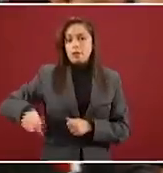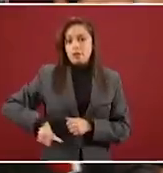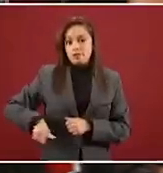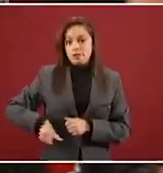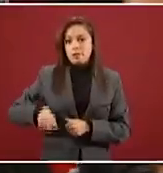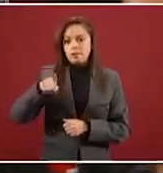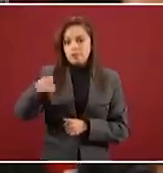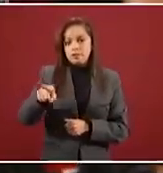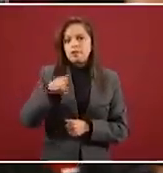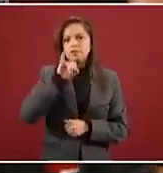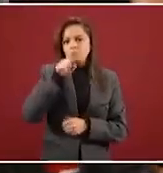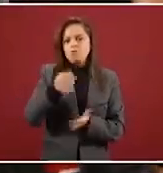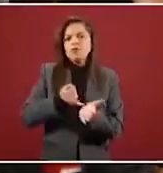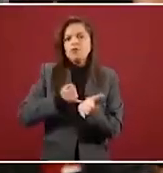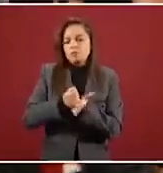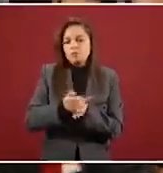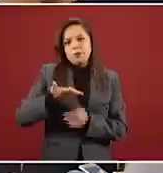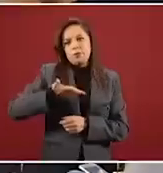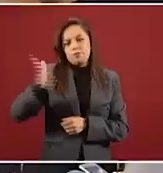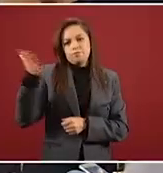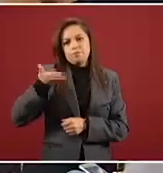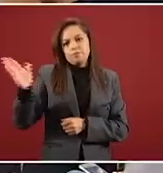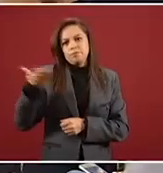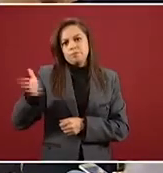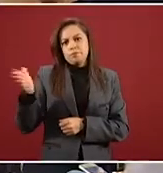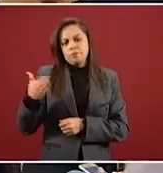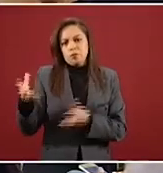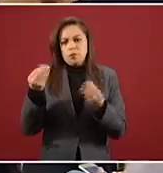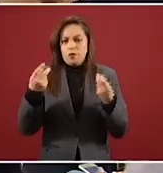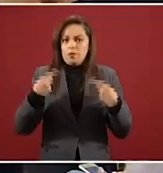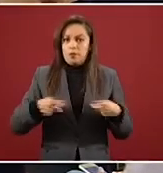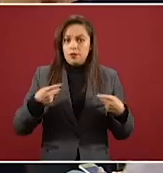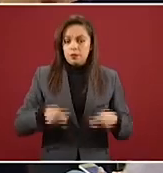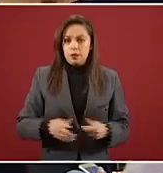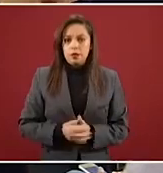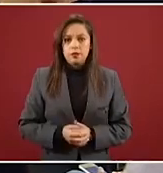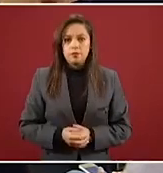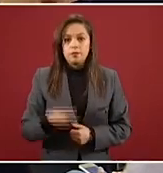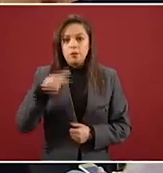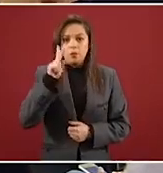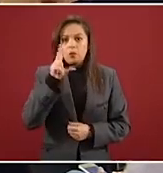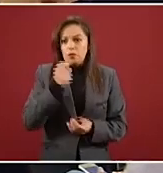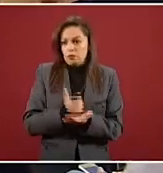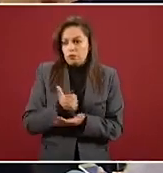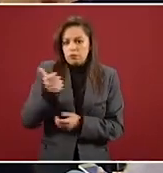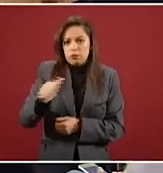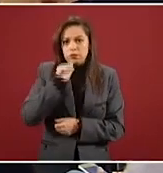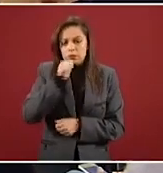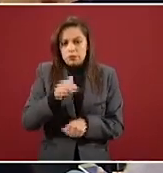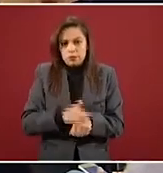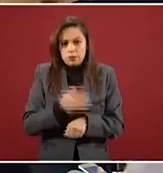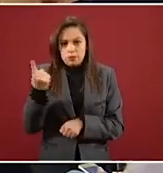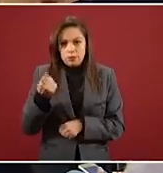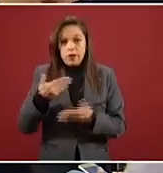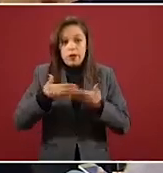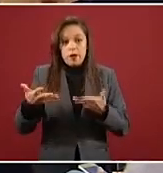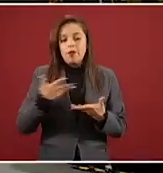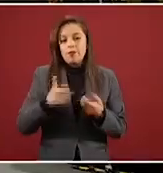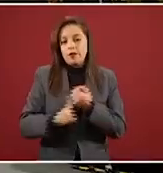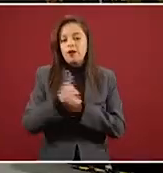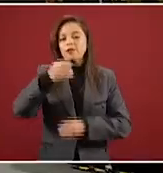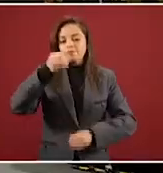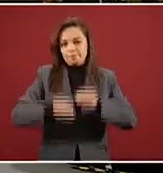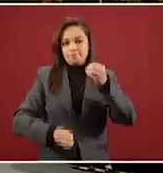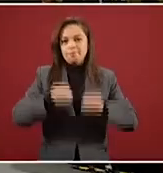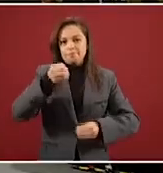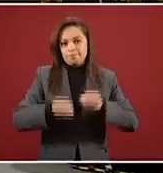de, pues, liquidar, de despedir a los trabajadores, pero sin indemnización alguna y que están en los tribunales. Esa es mi primera